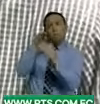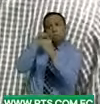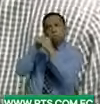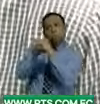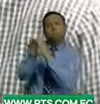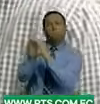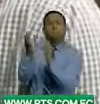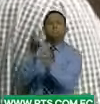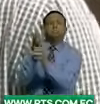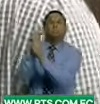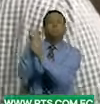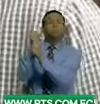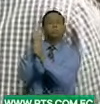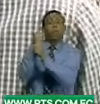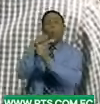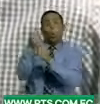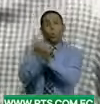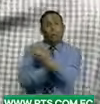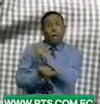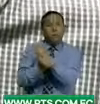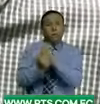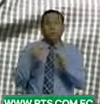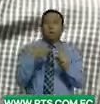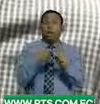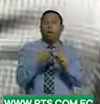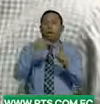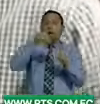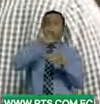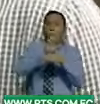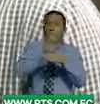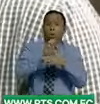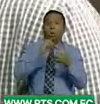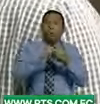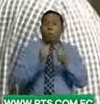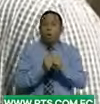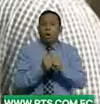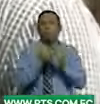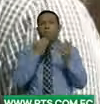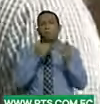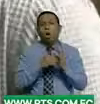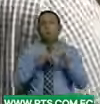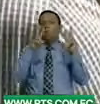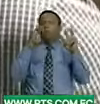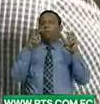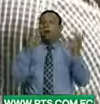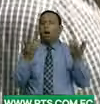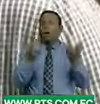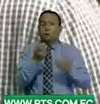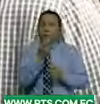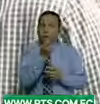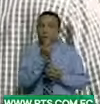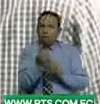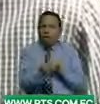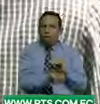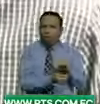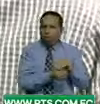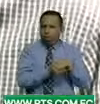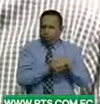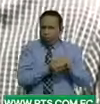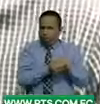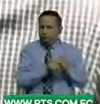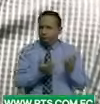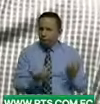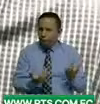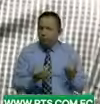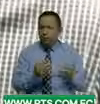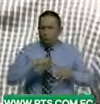a quien está inmiscuido en un problema de delincuencia común, un problema de cohecho, como es sin más